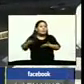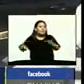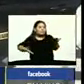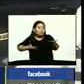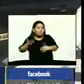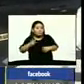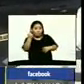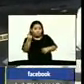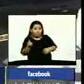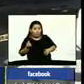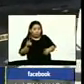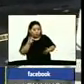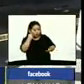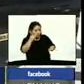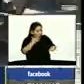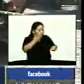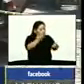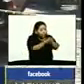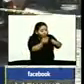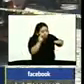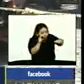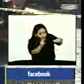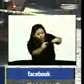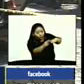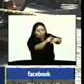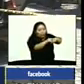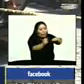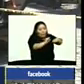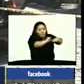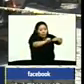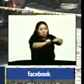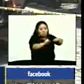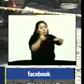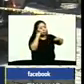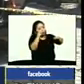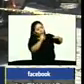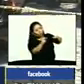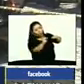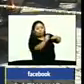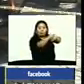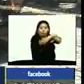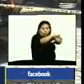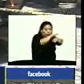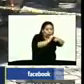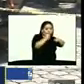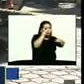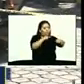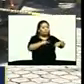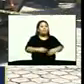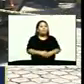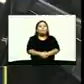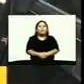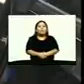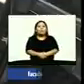Explosivos se hizo presente para descartar algún tipo de explosivo en el interior del automotor.